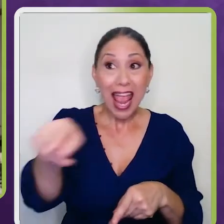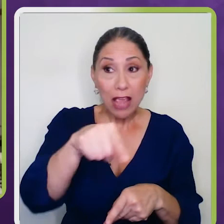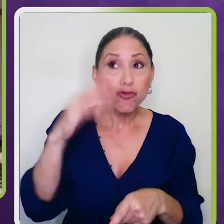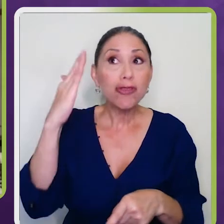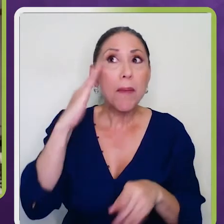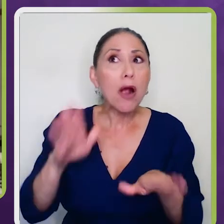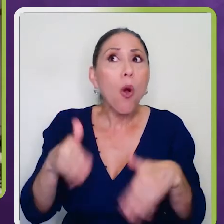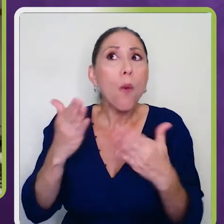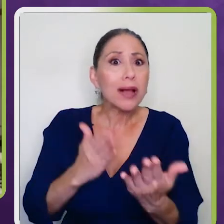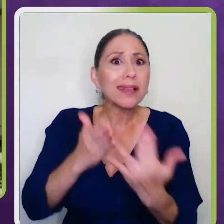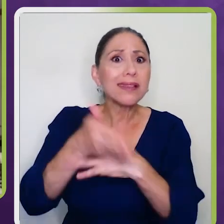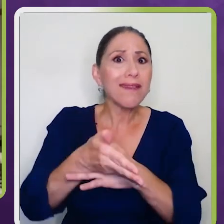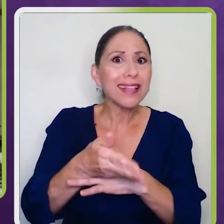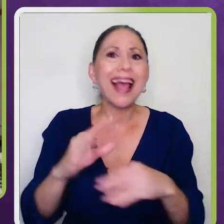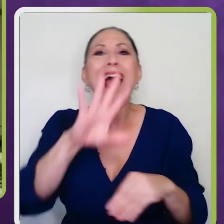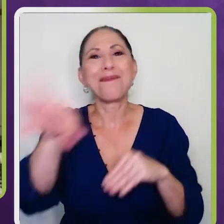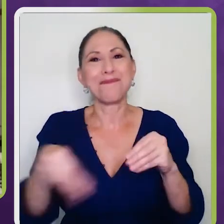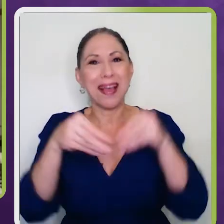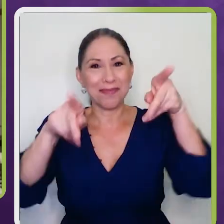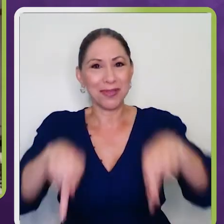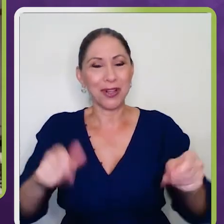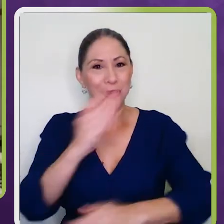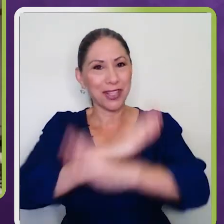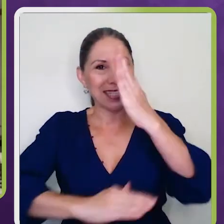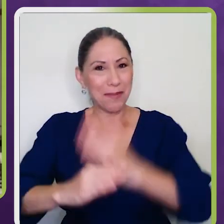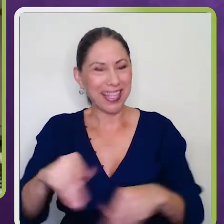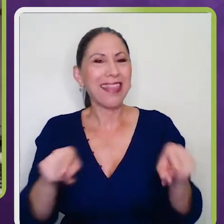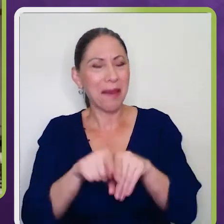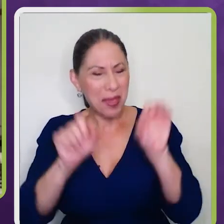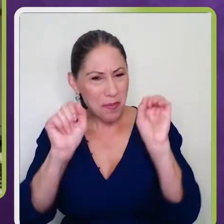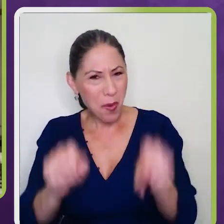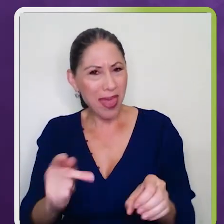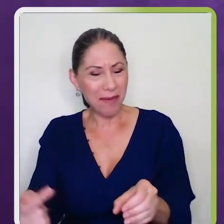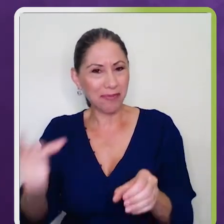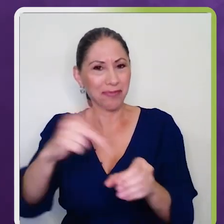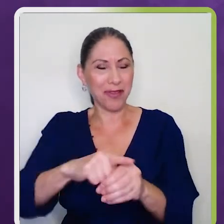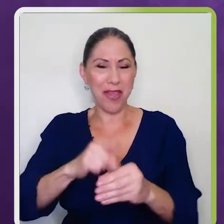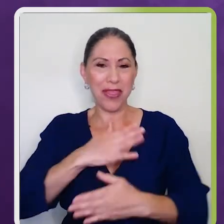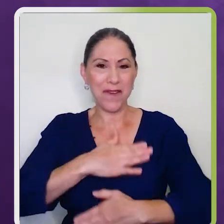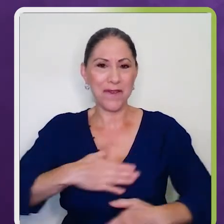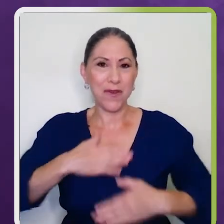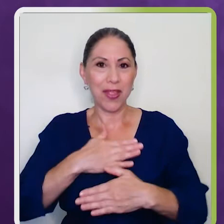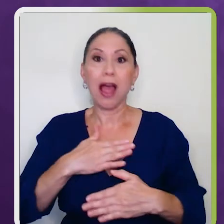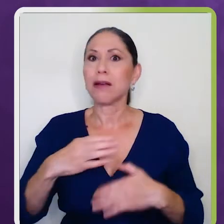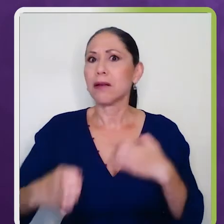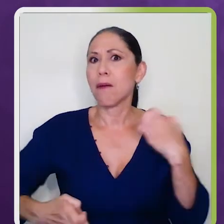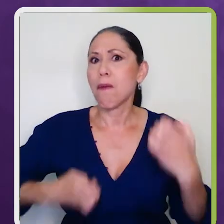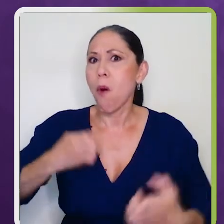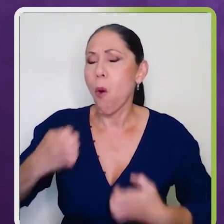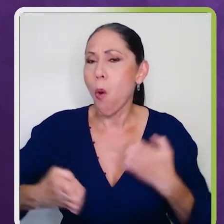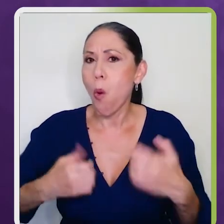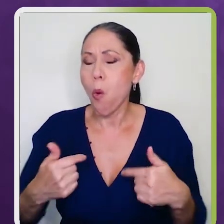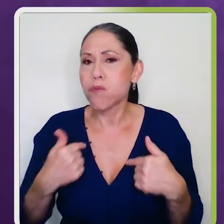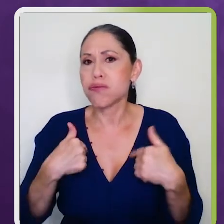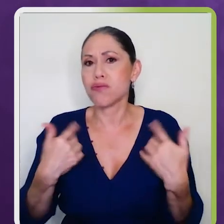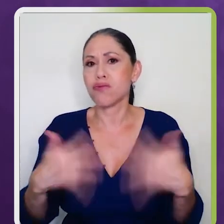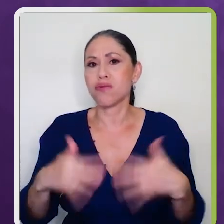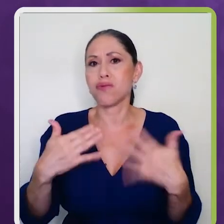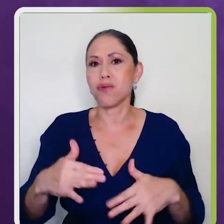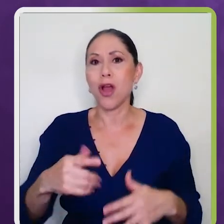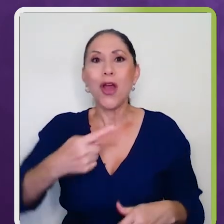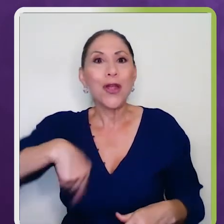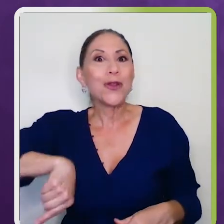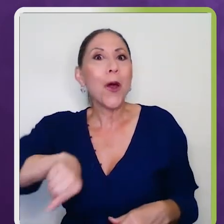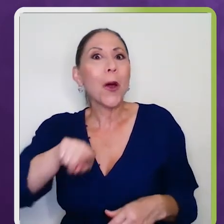ser más accesibles para que más personas con discapacidad también las puedan disfrutar. Entonces, me emociona muchísimo